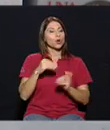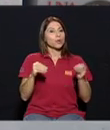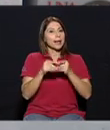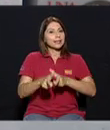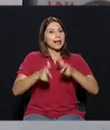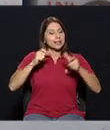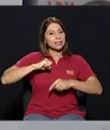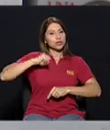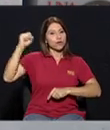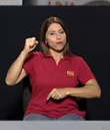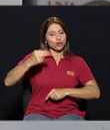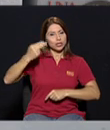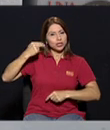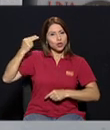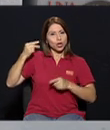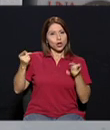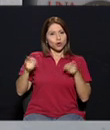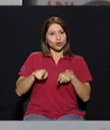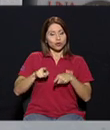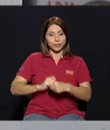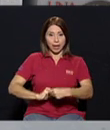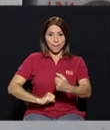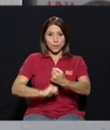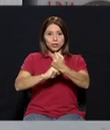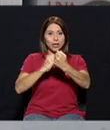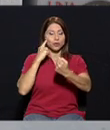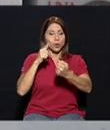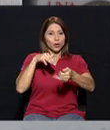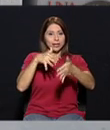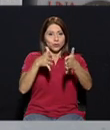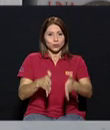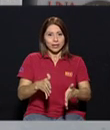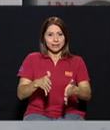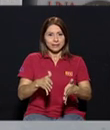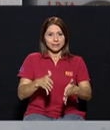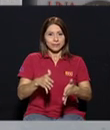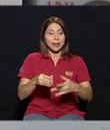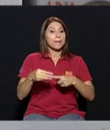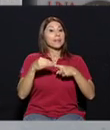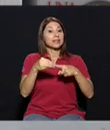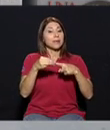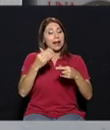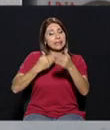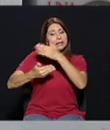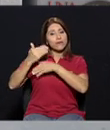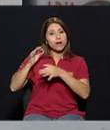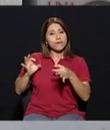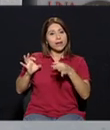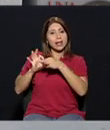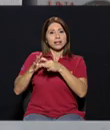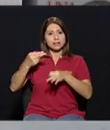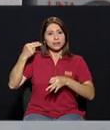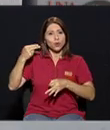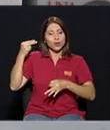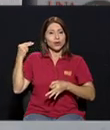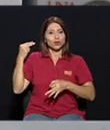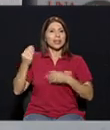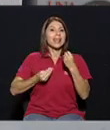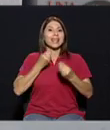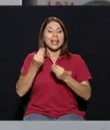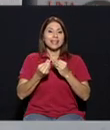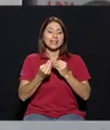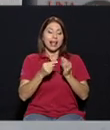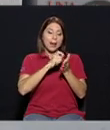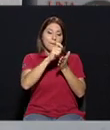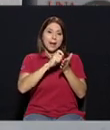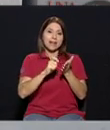históricos, apoyado sin duda alguna por el sector estudiantil. Creo que de los principales referentes históricos que hemos tenido es el